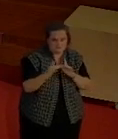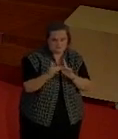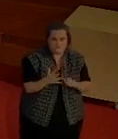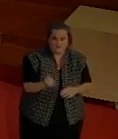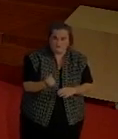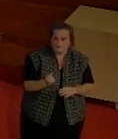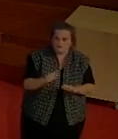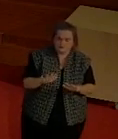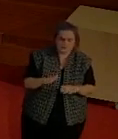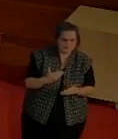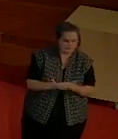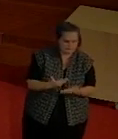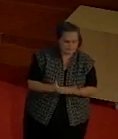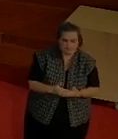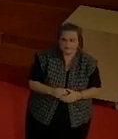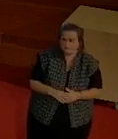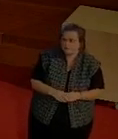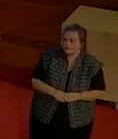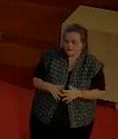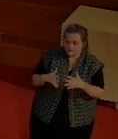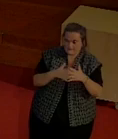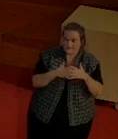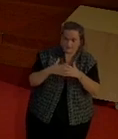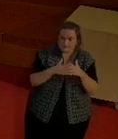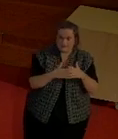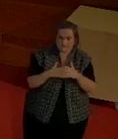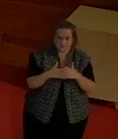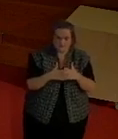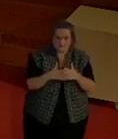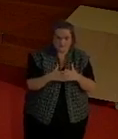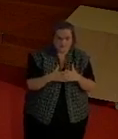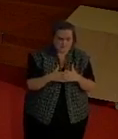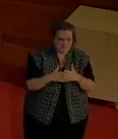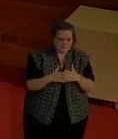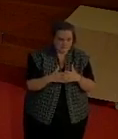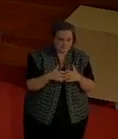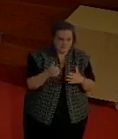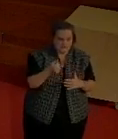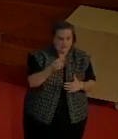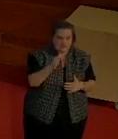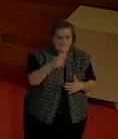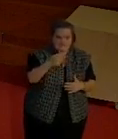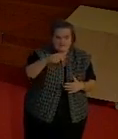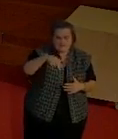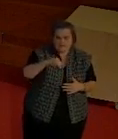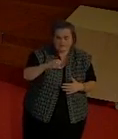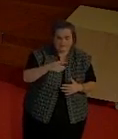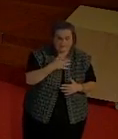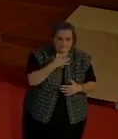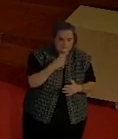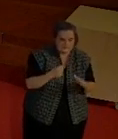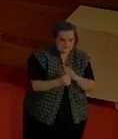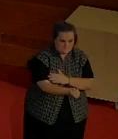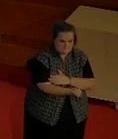Estados Unidos se marcha de manera absolutamente vergonzosa de Afganistán después de 20 años no